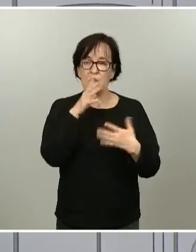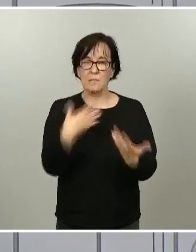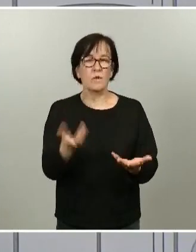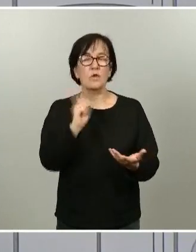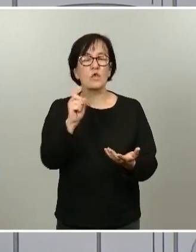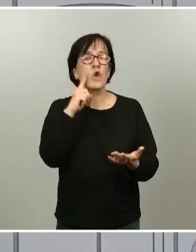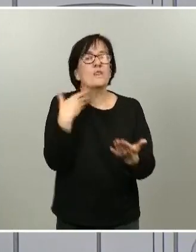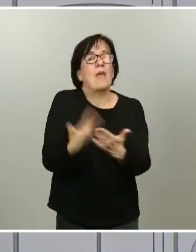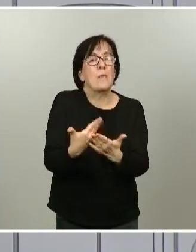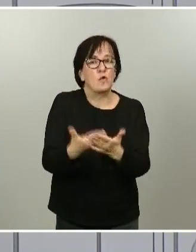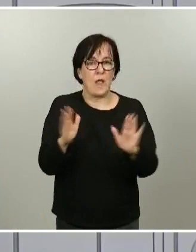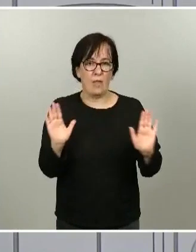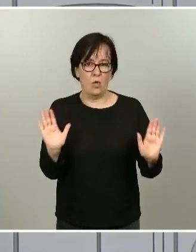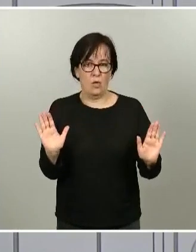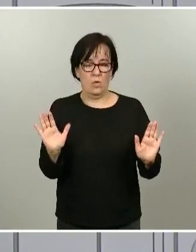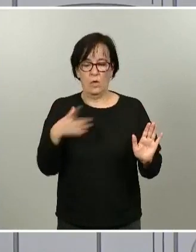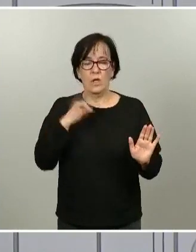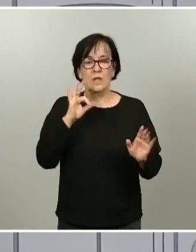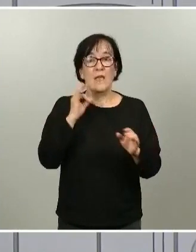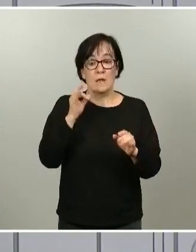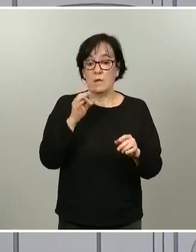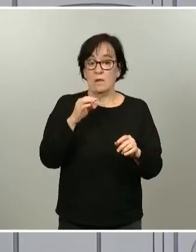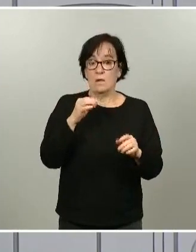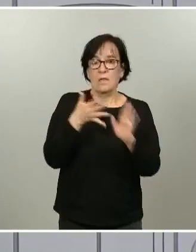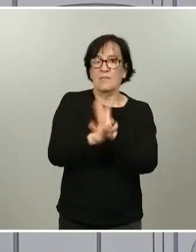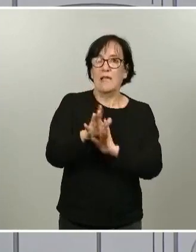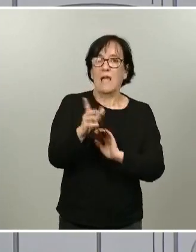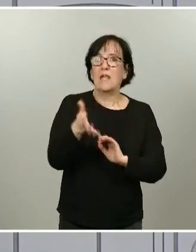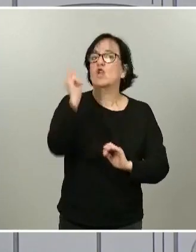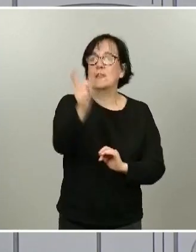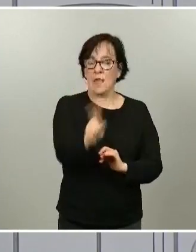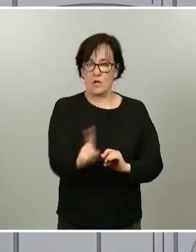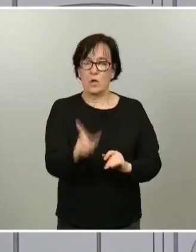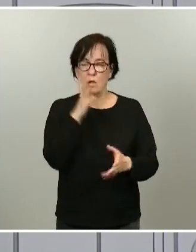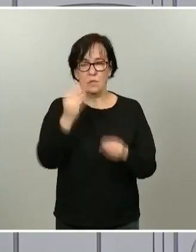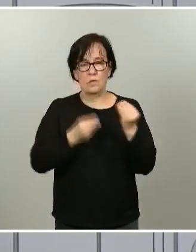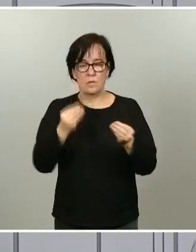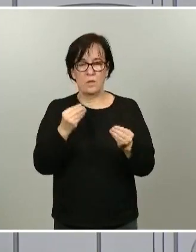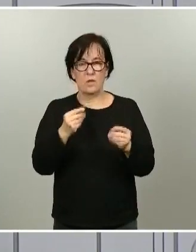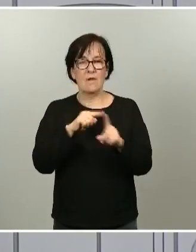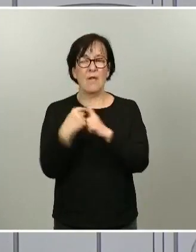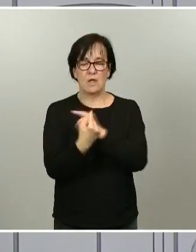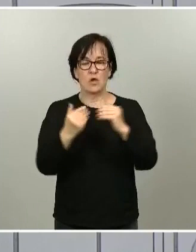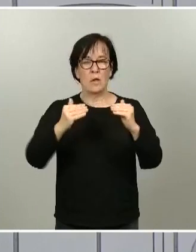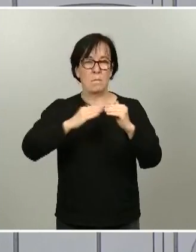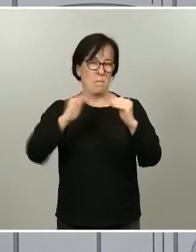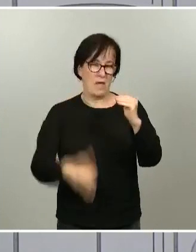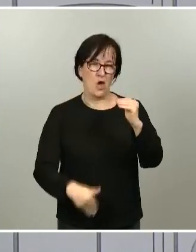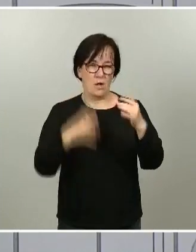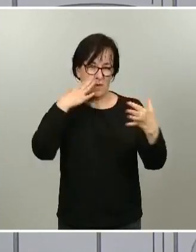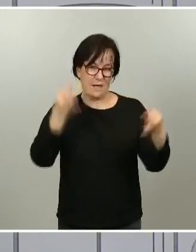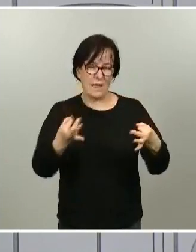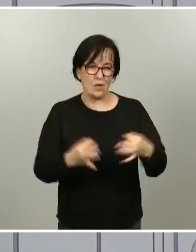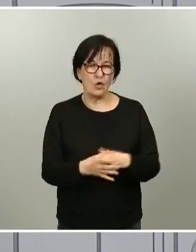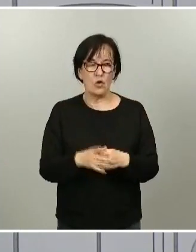demostrar. El no poder demostrar algo no implica que no exista. En este caso estamos ante un factor de riesgo menor que la